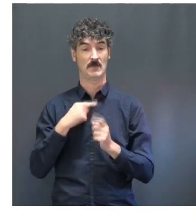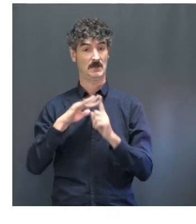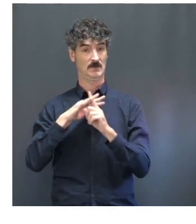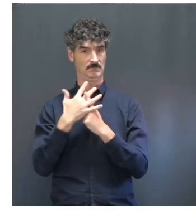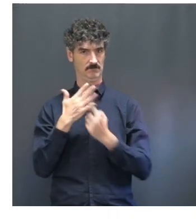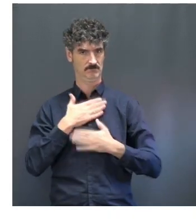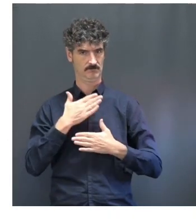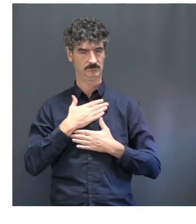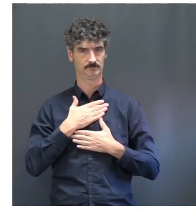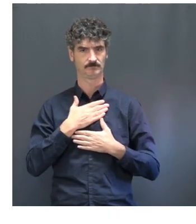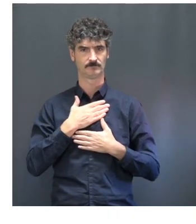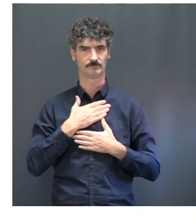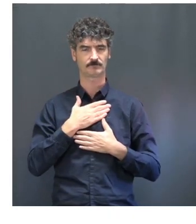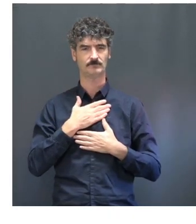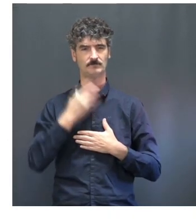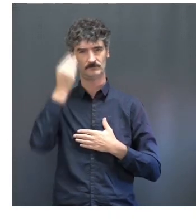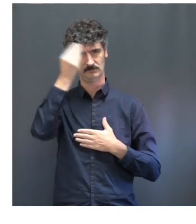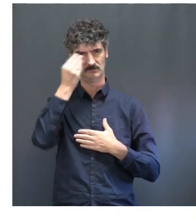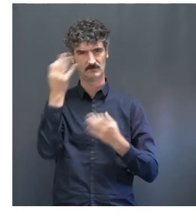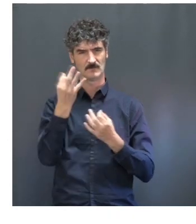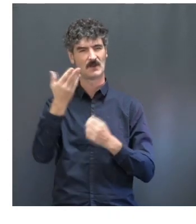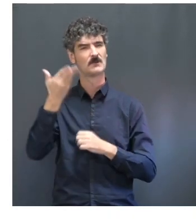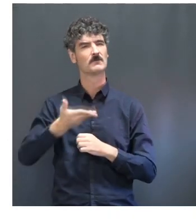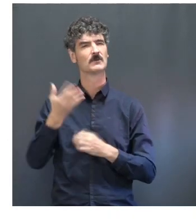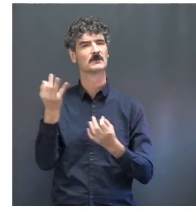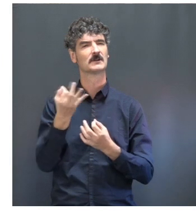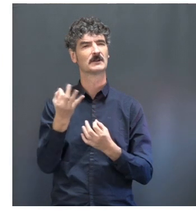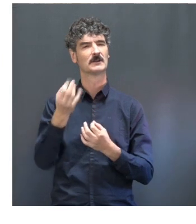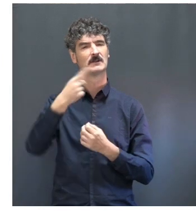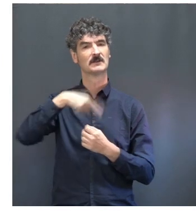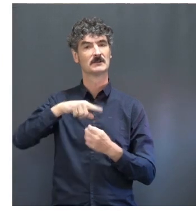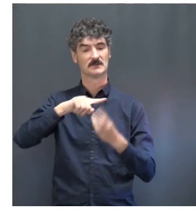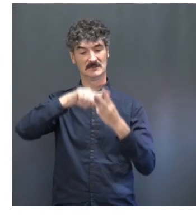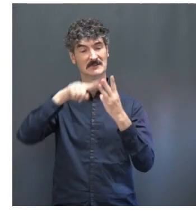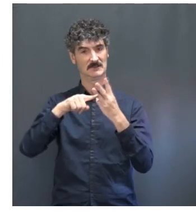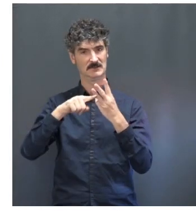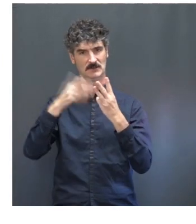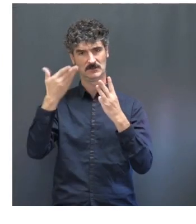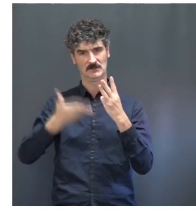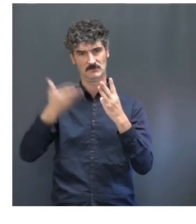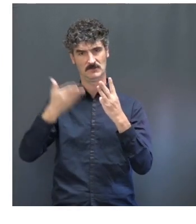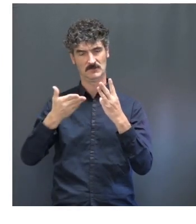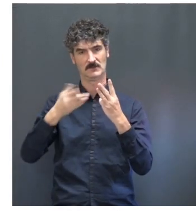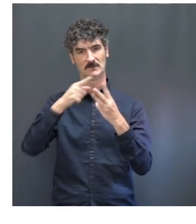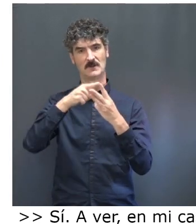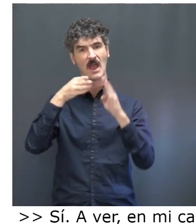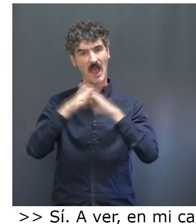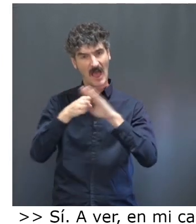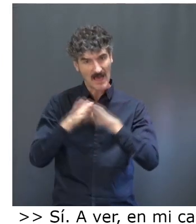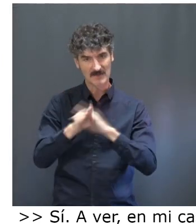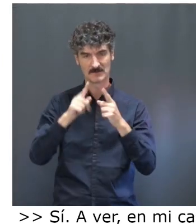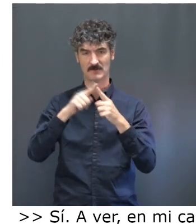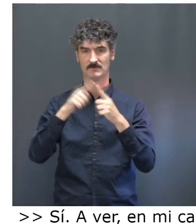yo considero fundamental los tres principios, ¿no?, que ha comentado Olga, ¿no?, de